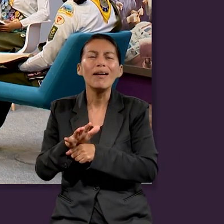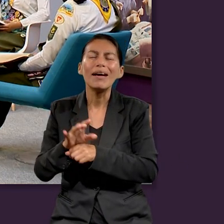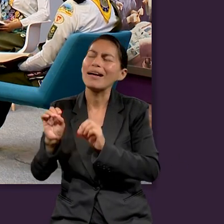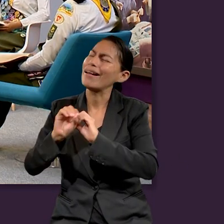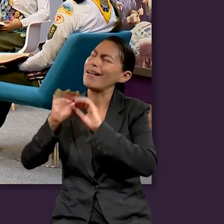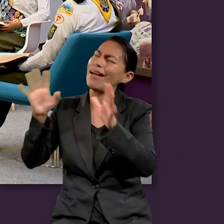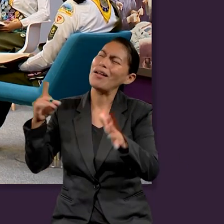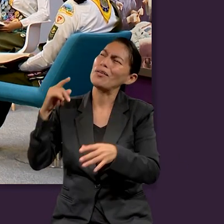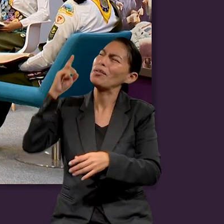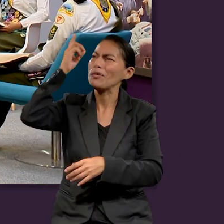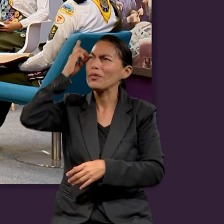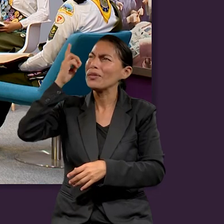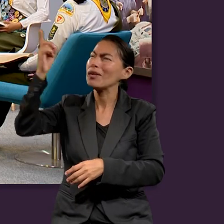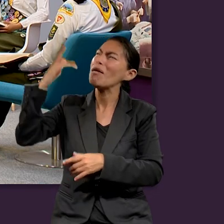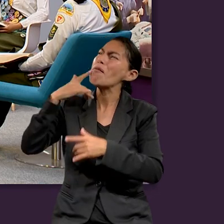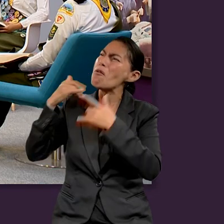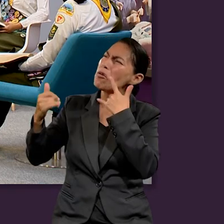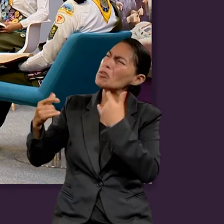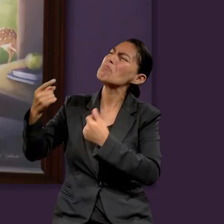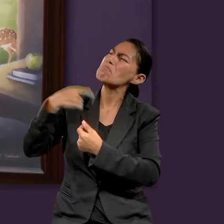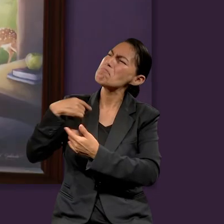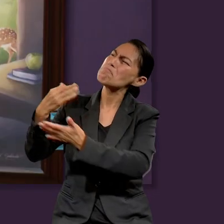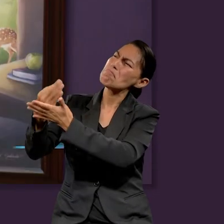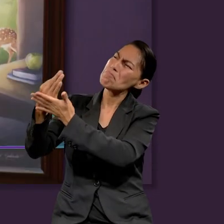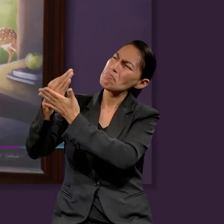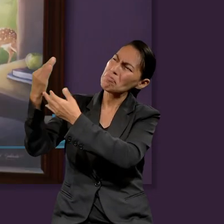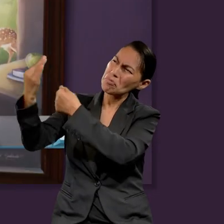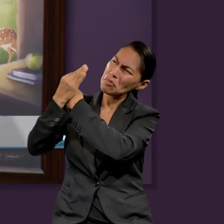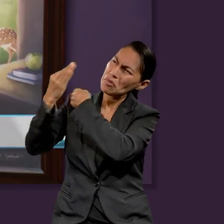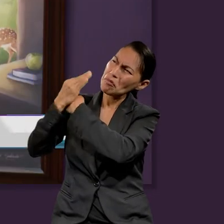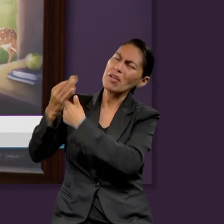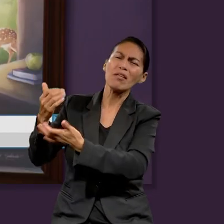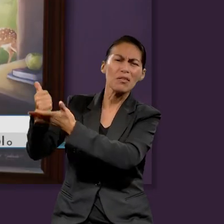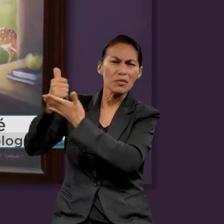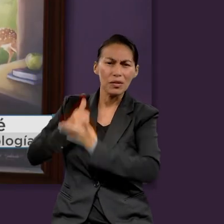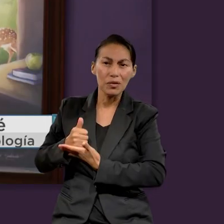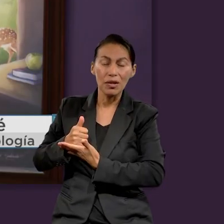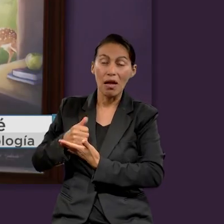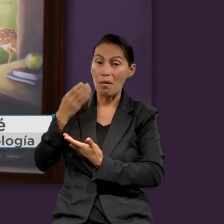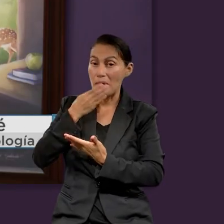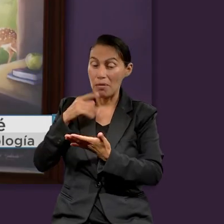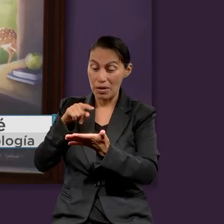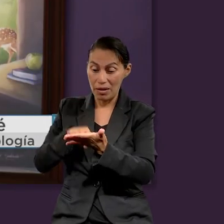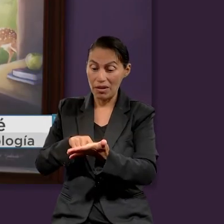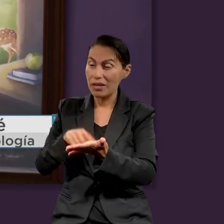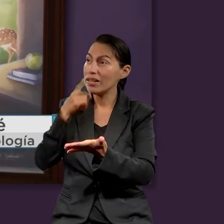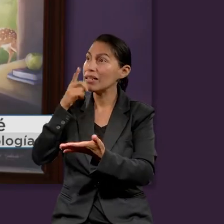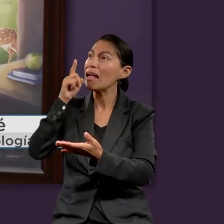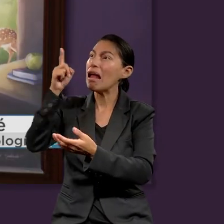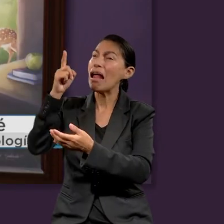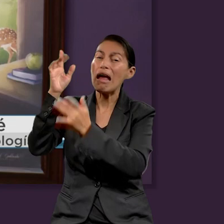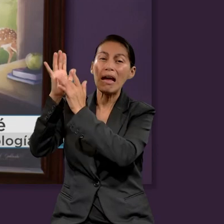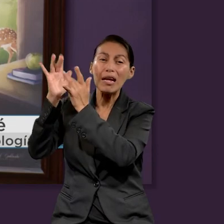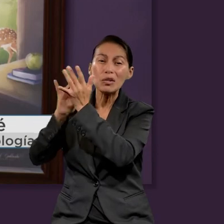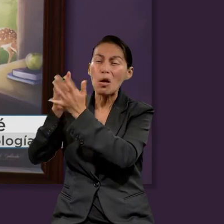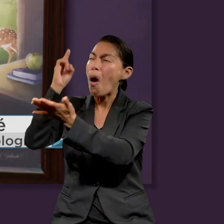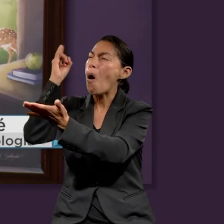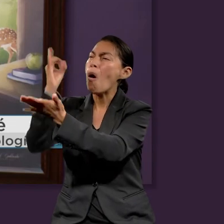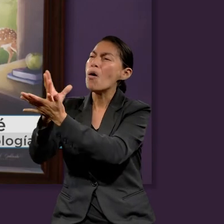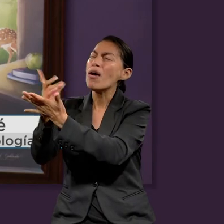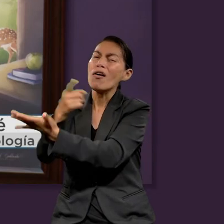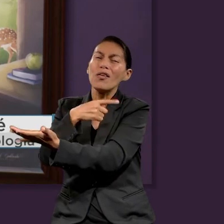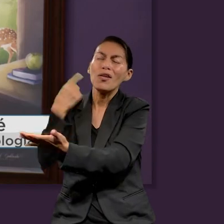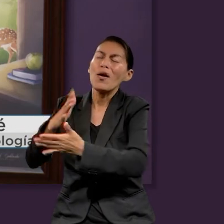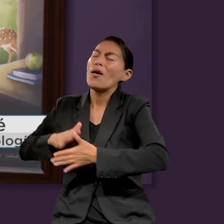tenemos que estar confiados de que él está luchando a nuestro favor la lección menciona que él es el único mediador es la única persona en la que